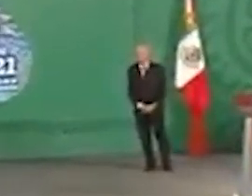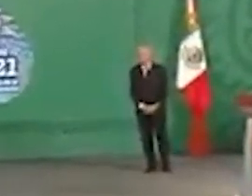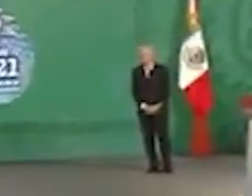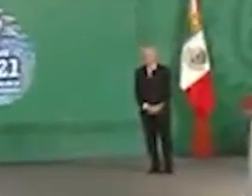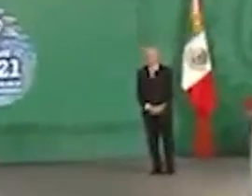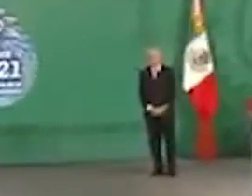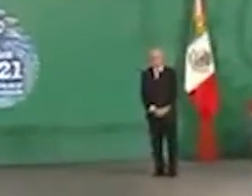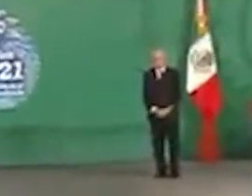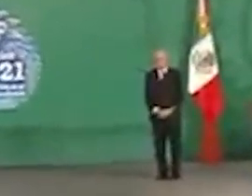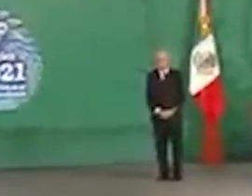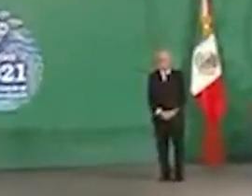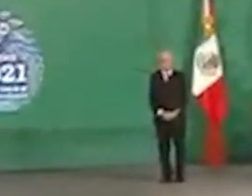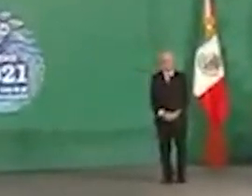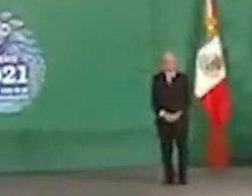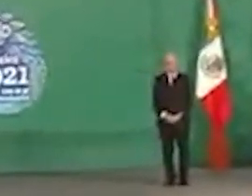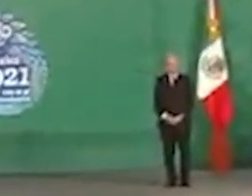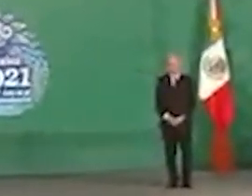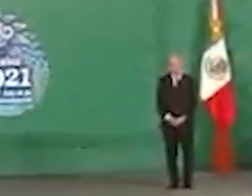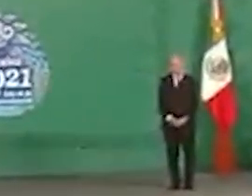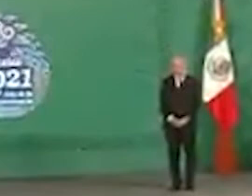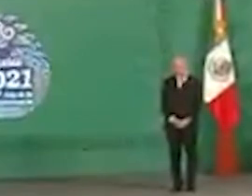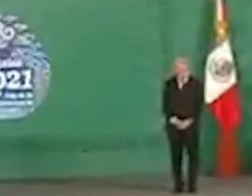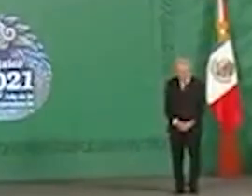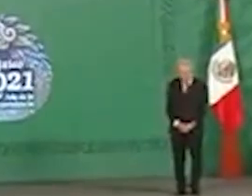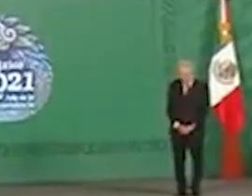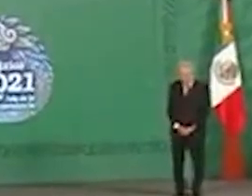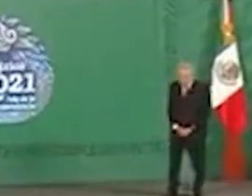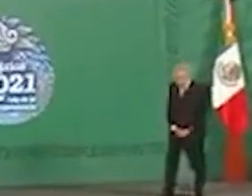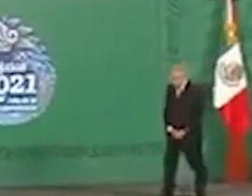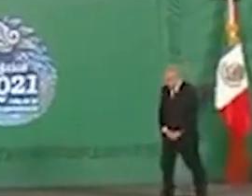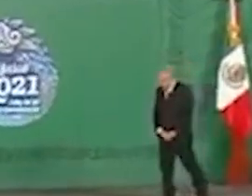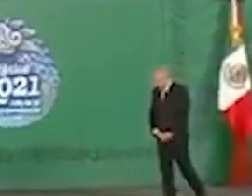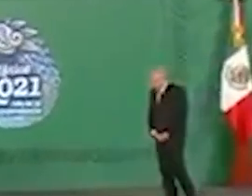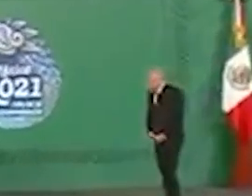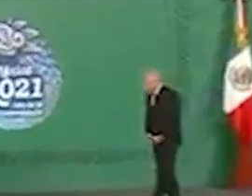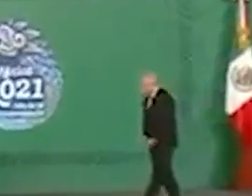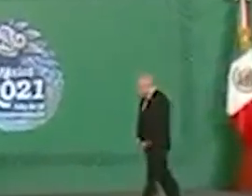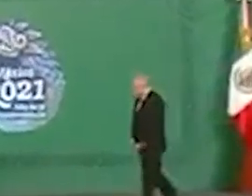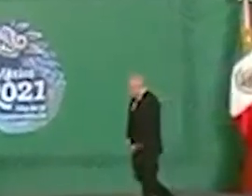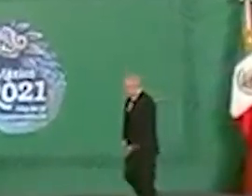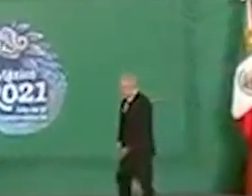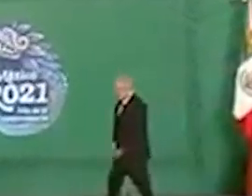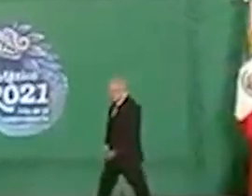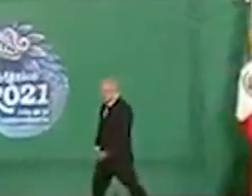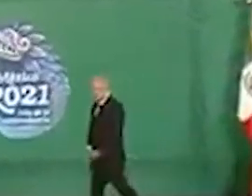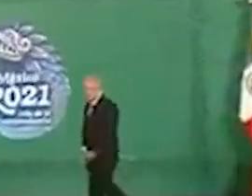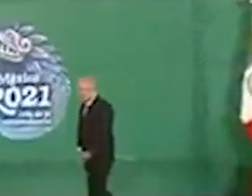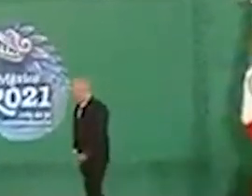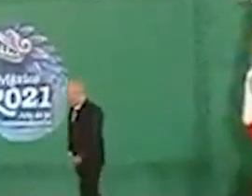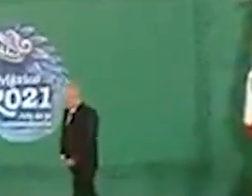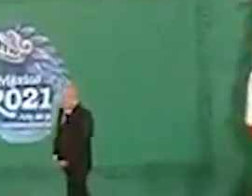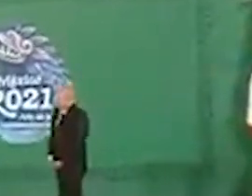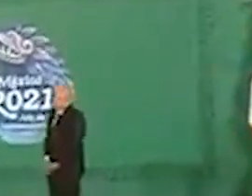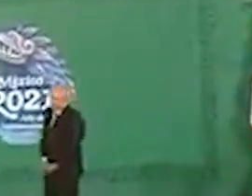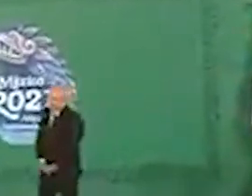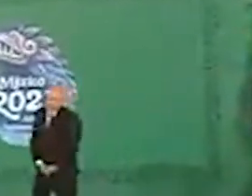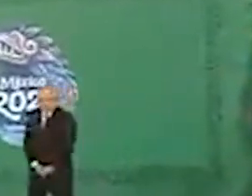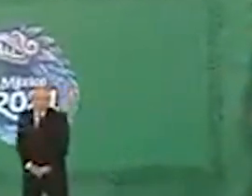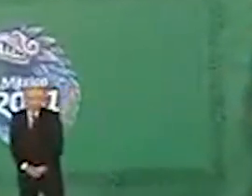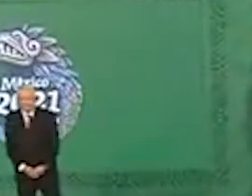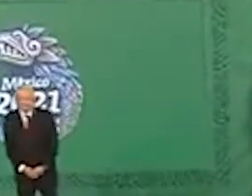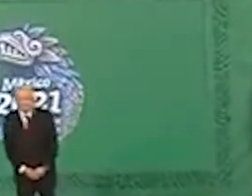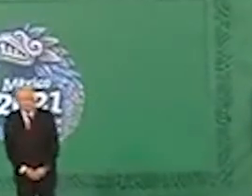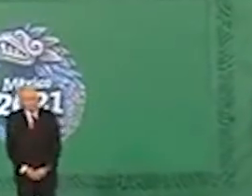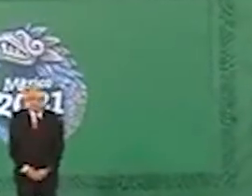y secretario de salud procedan a entregar los reconocimientos al médico al mérito médico 2021 lo